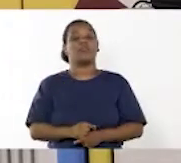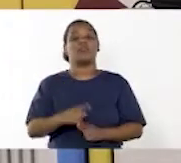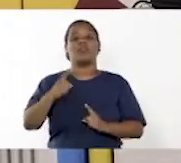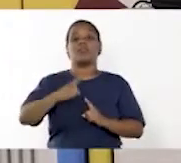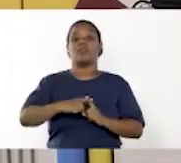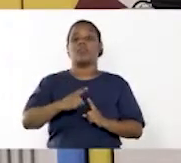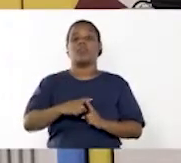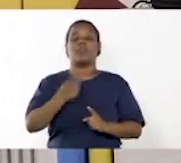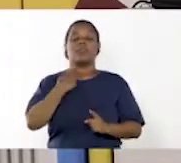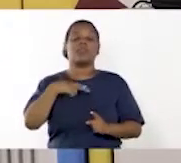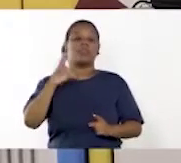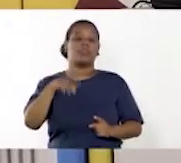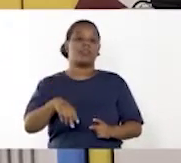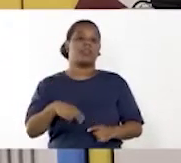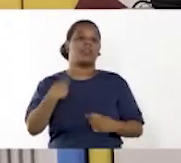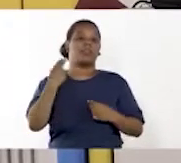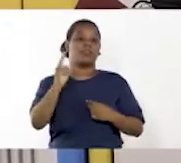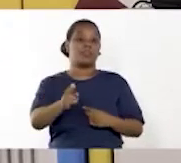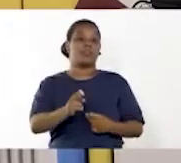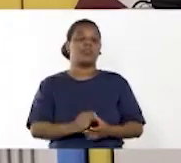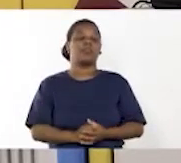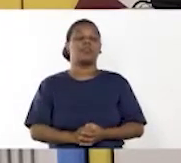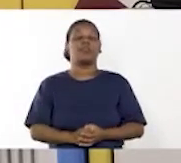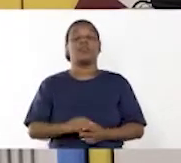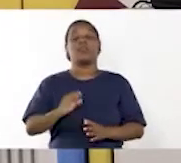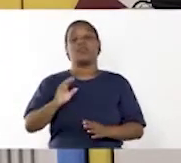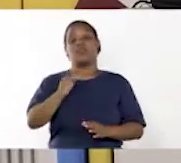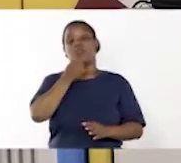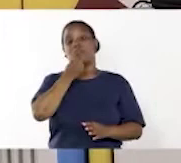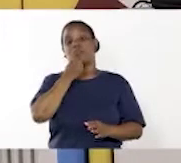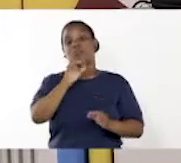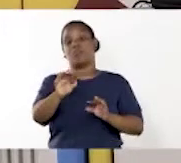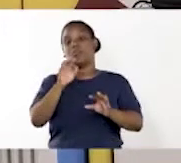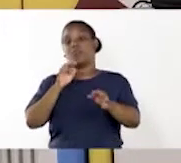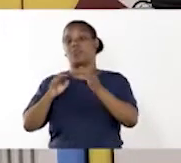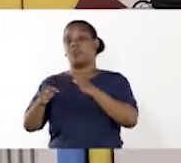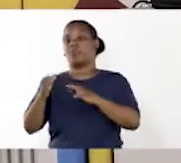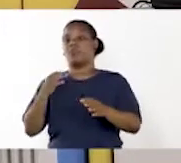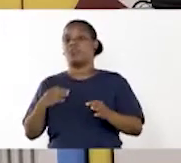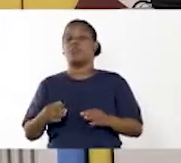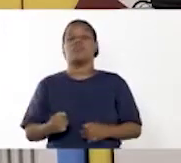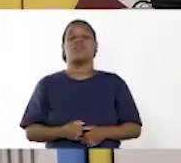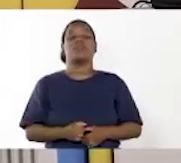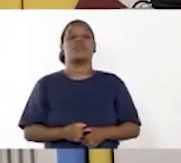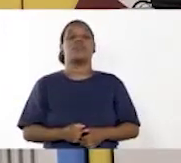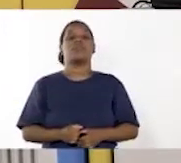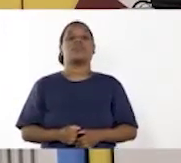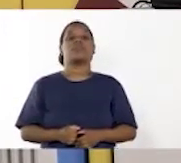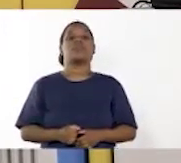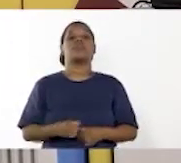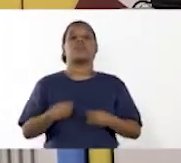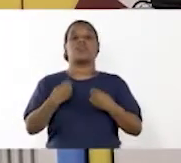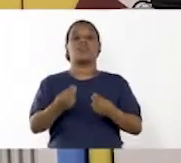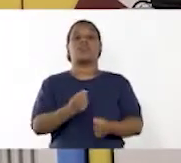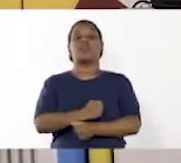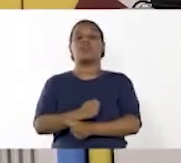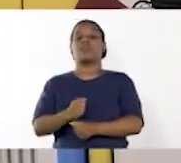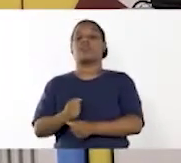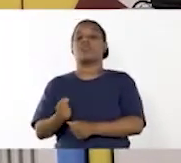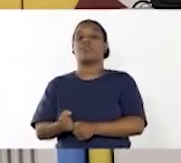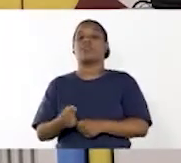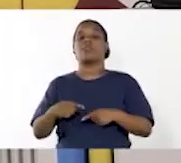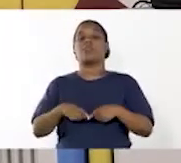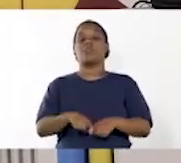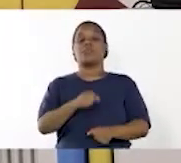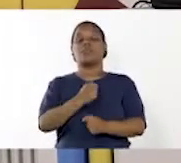tarea, de evaluaciones que se orientan, y también por ahí puede seleccionar lo que va a entregar a su docente unido